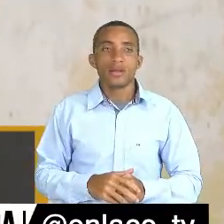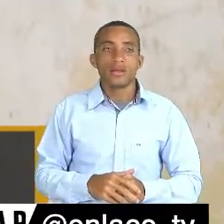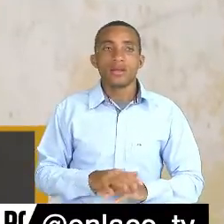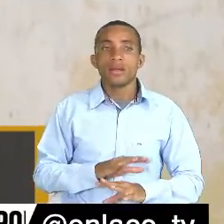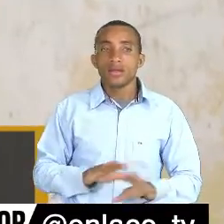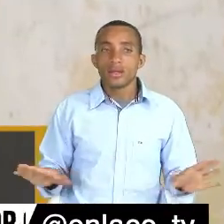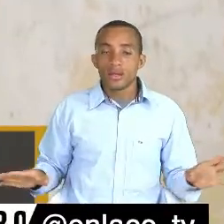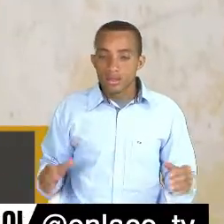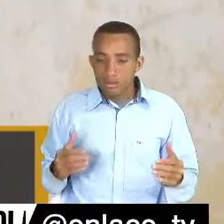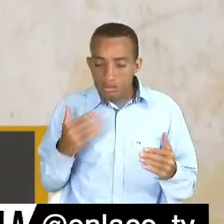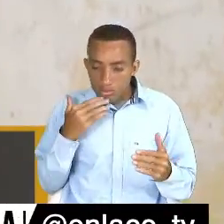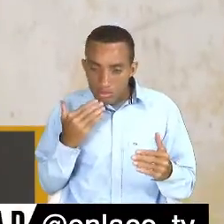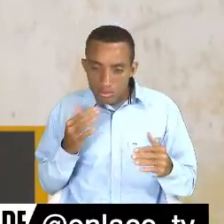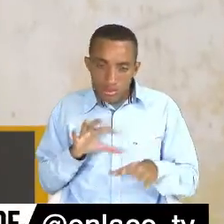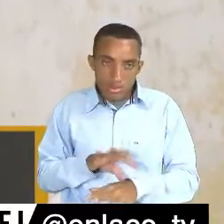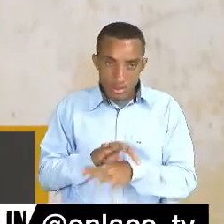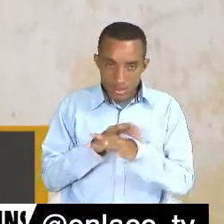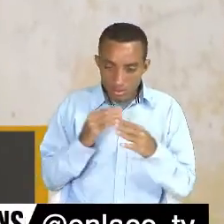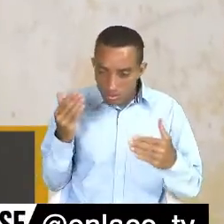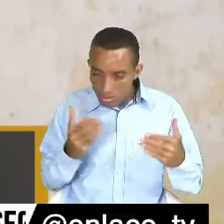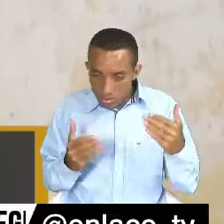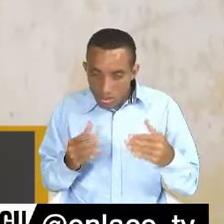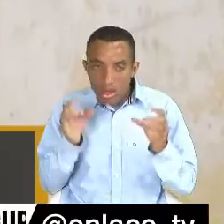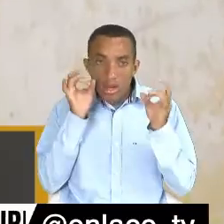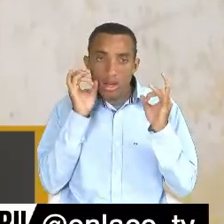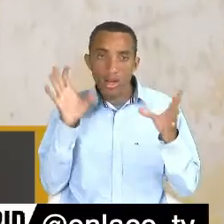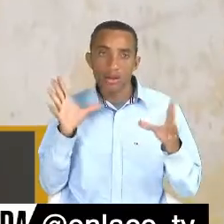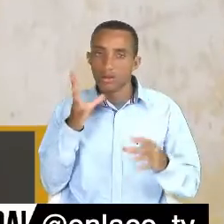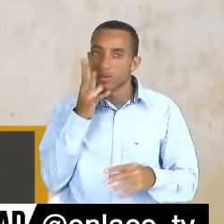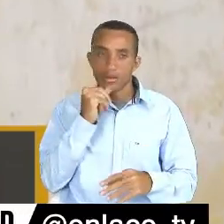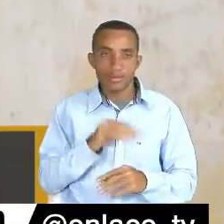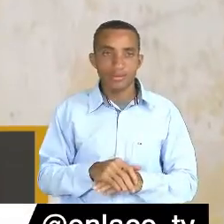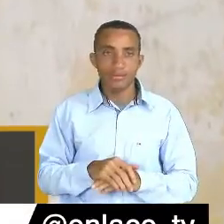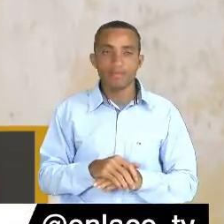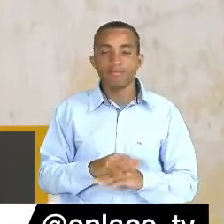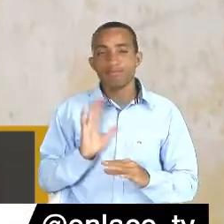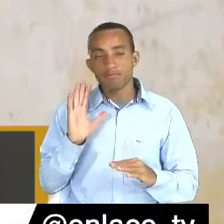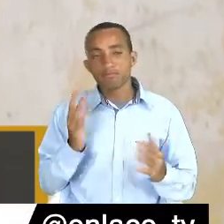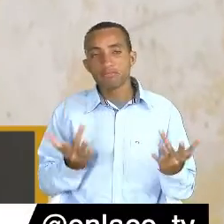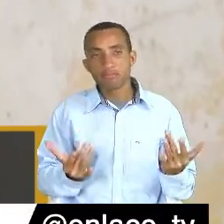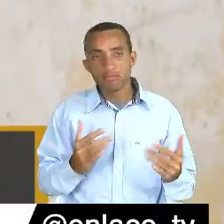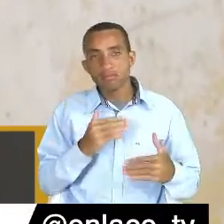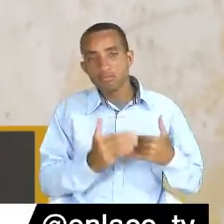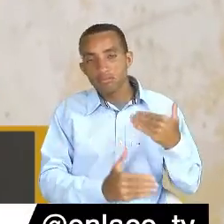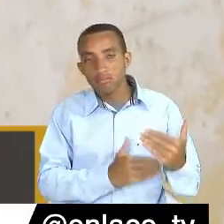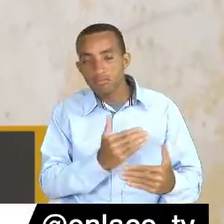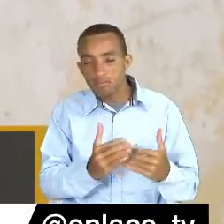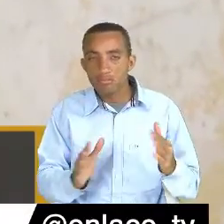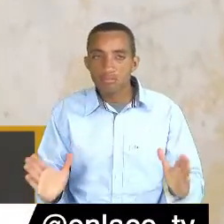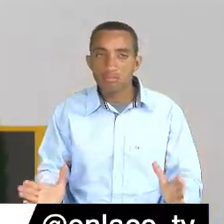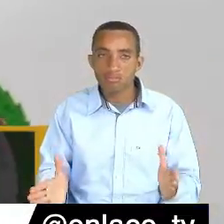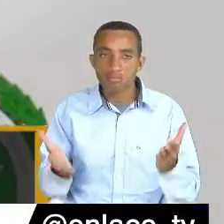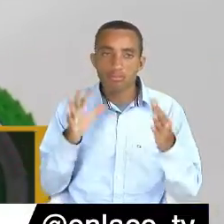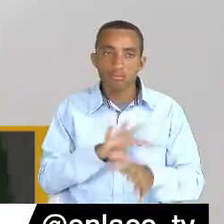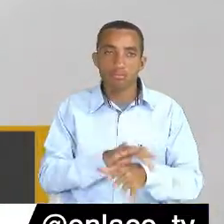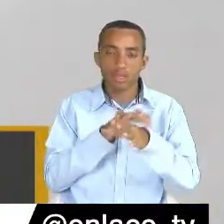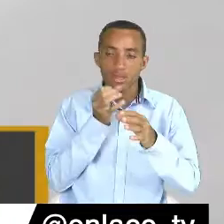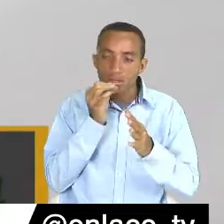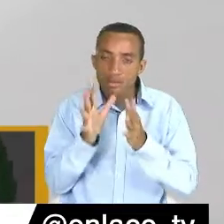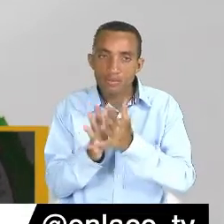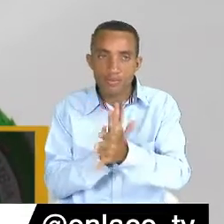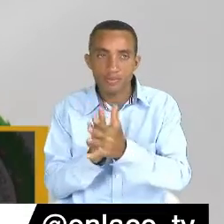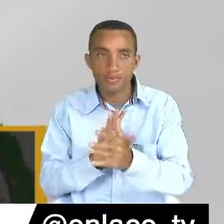pues es reservado, nos han informado pues que no revierte gravedad, pero pues esperamos el desarrollo y la evolución dentro del parte médico que nos deben dar. La agresora